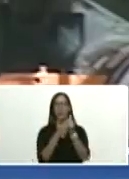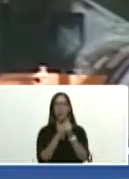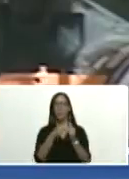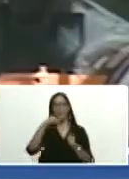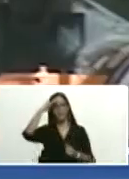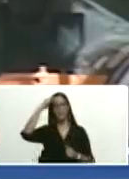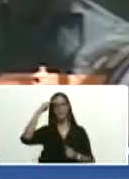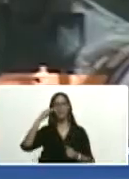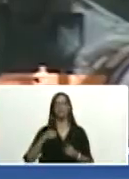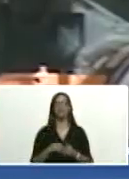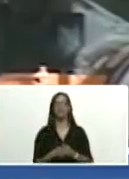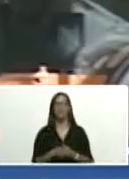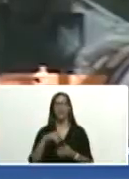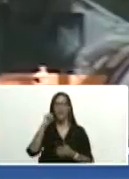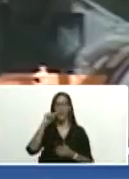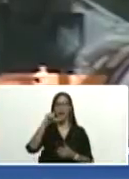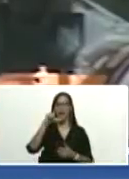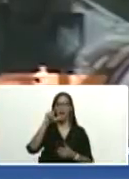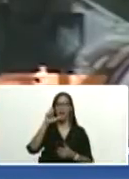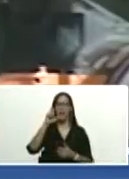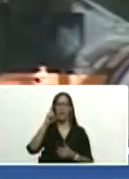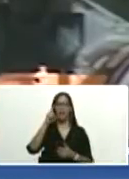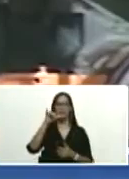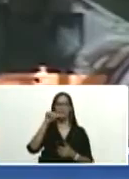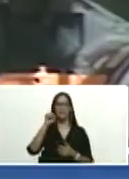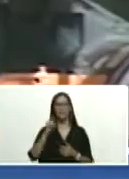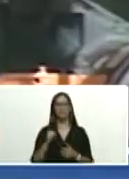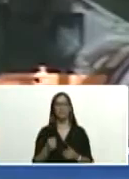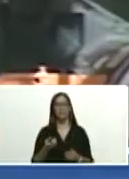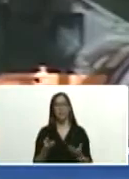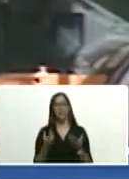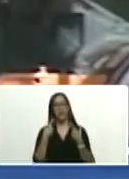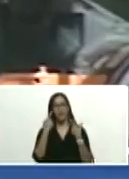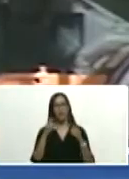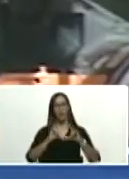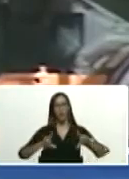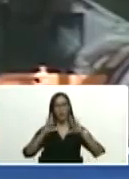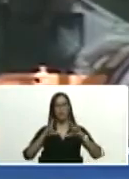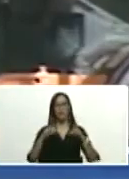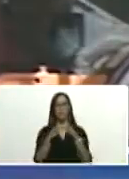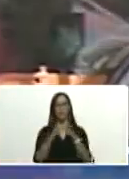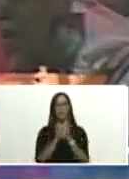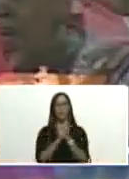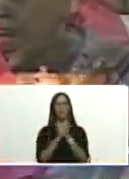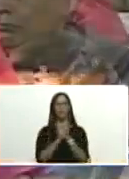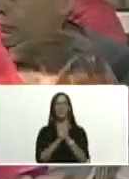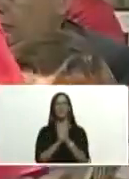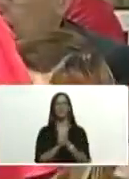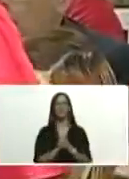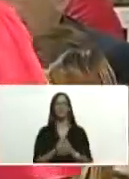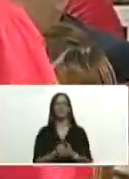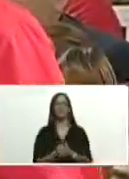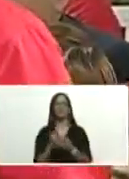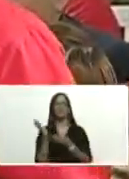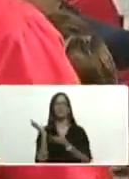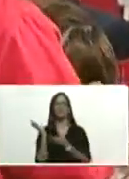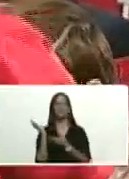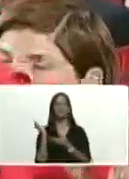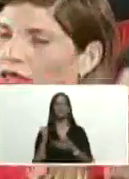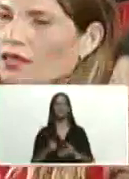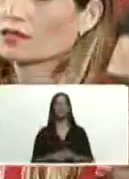ejército Alexis Rodríguez cabello querido camarada compañero Alexis Rodríguez cabello